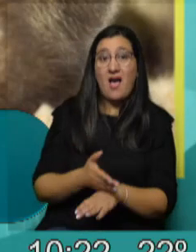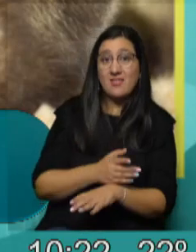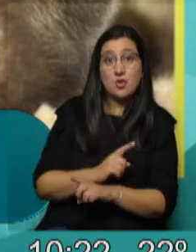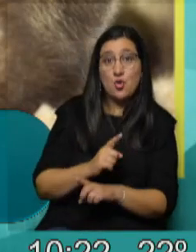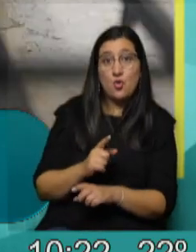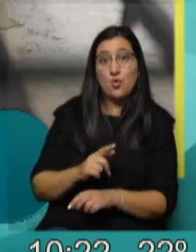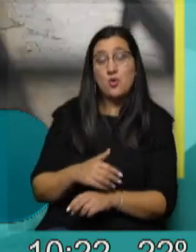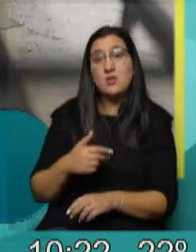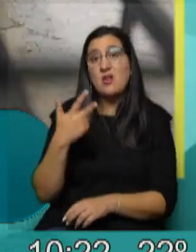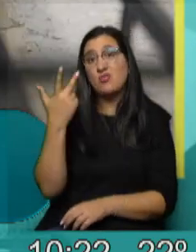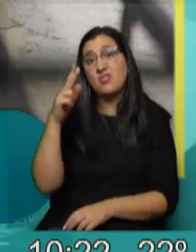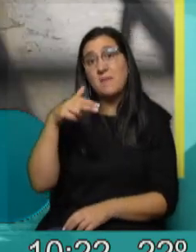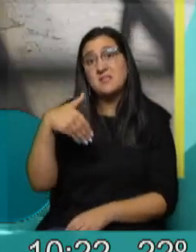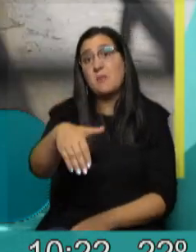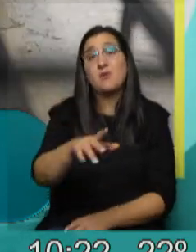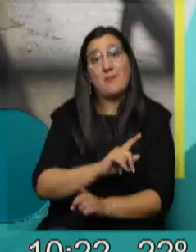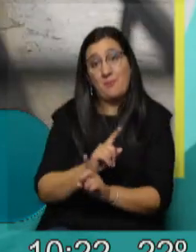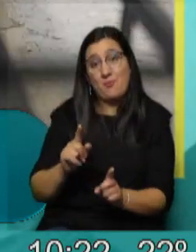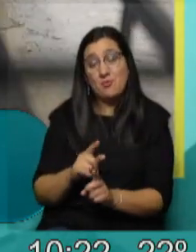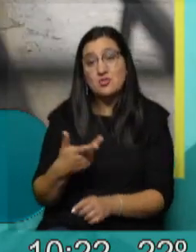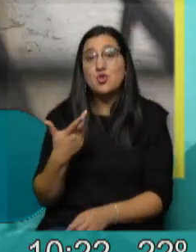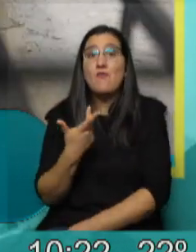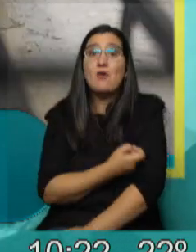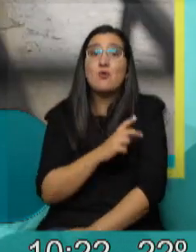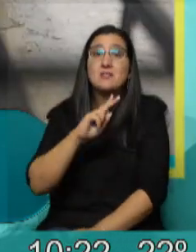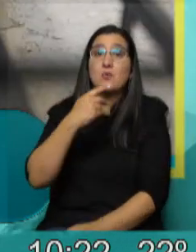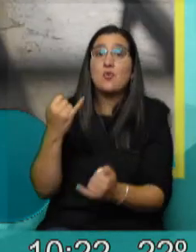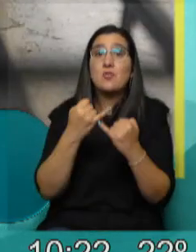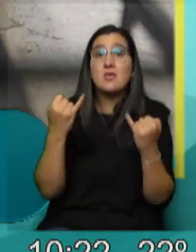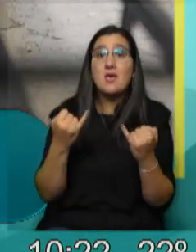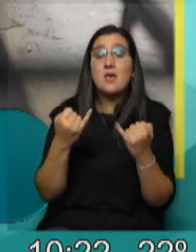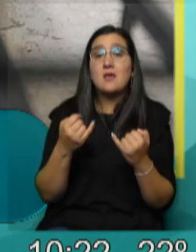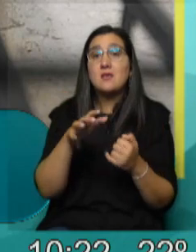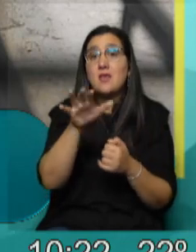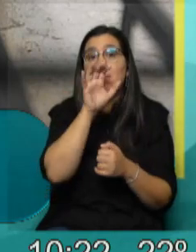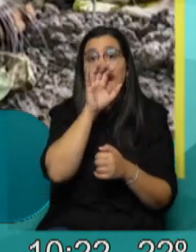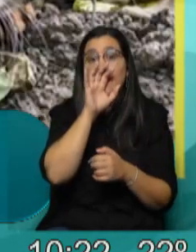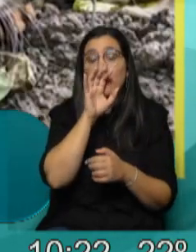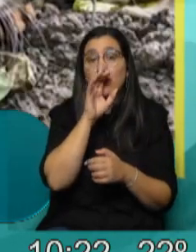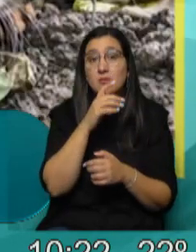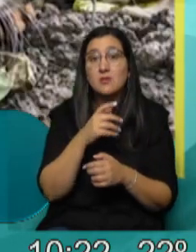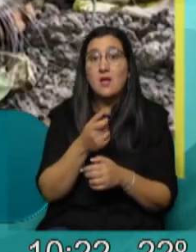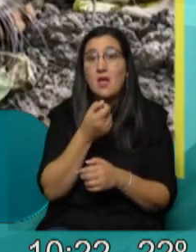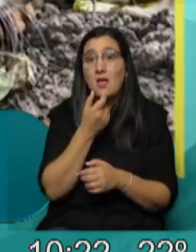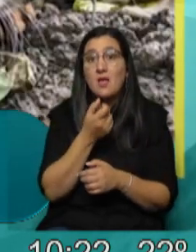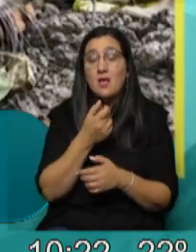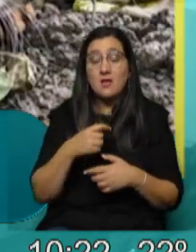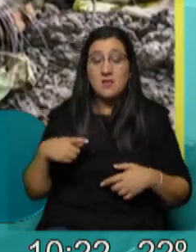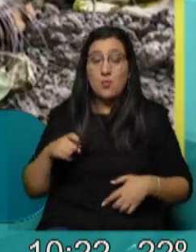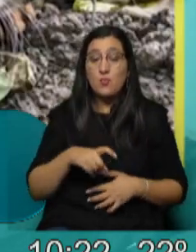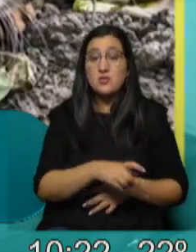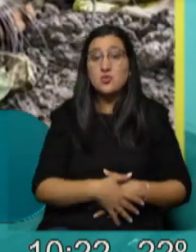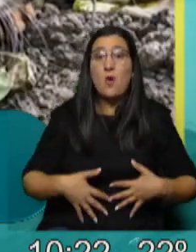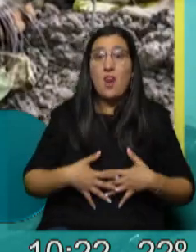a los 3-4 meses. Si yo lo vacuno al día 2 y el perro está incubando algo, y lo complico, porque en realidad la enfermedad